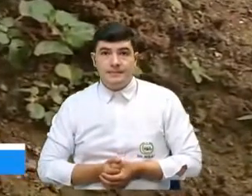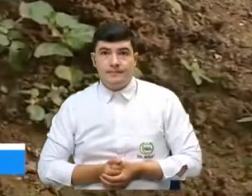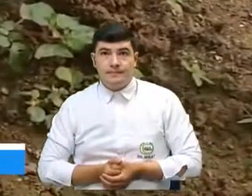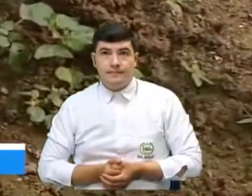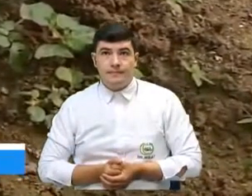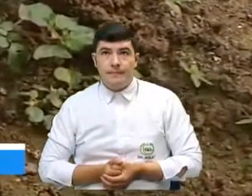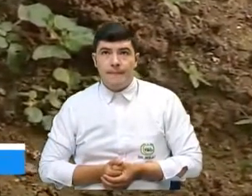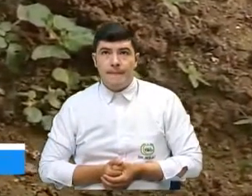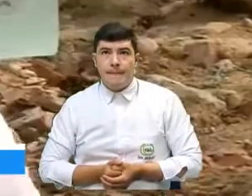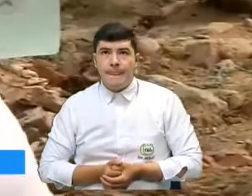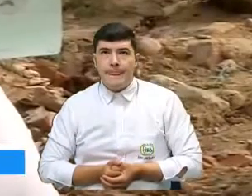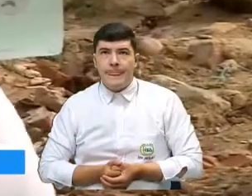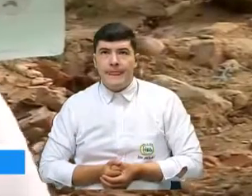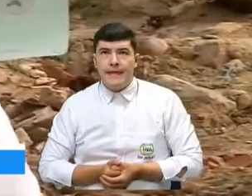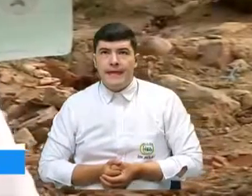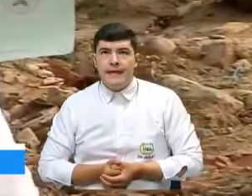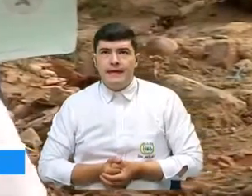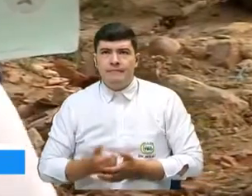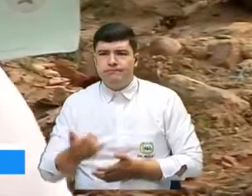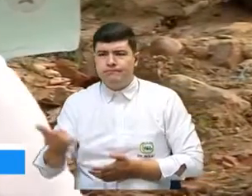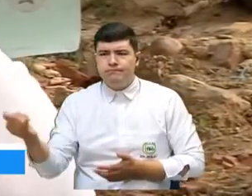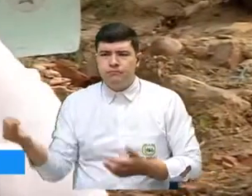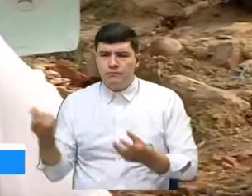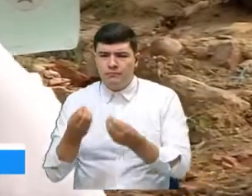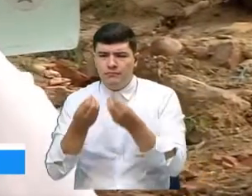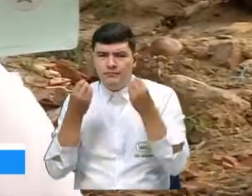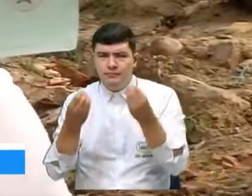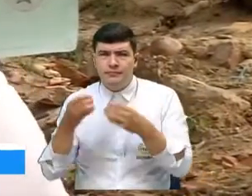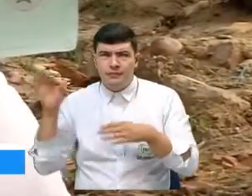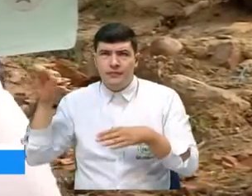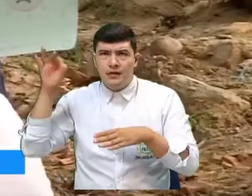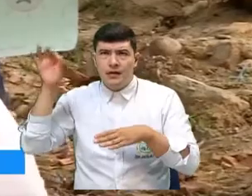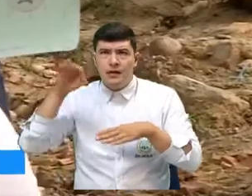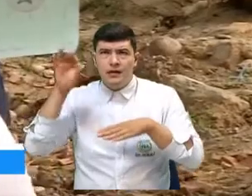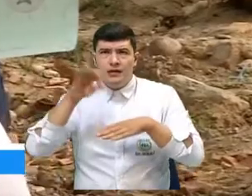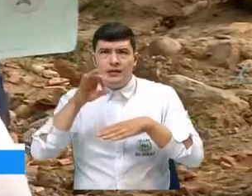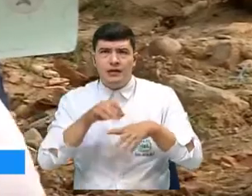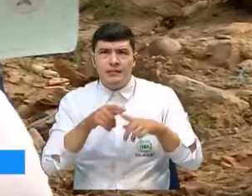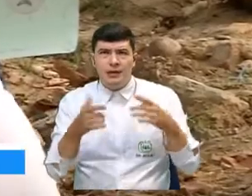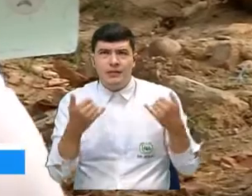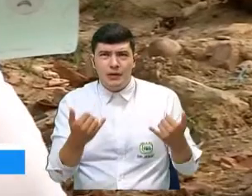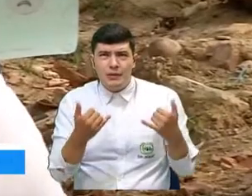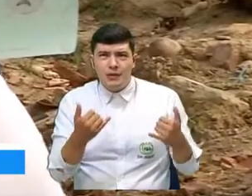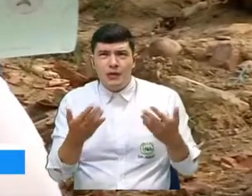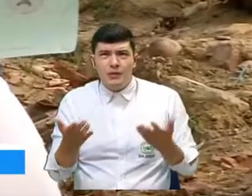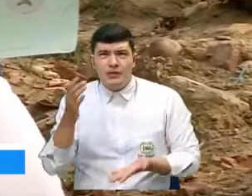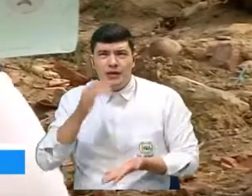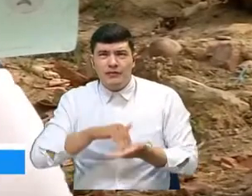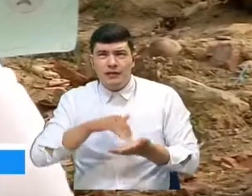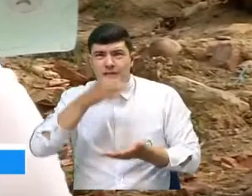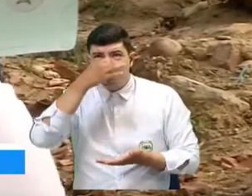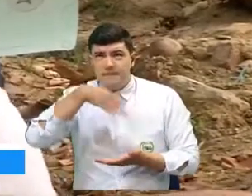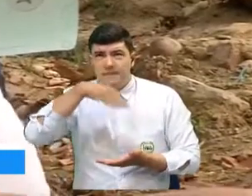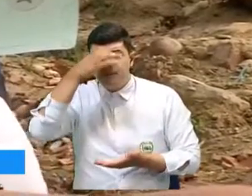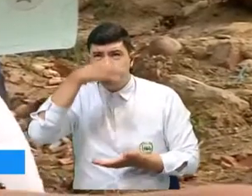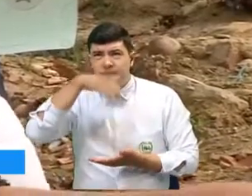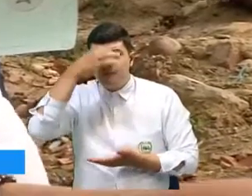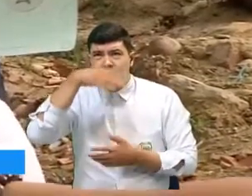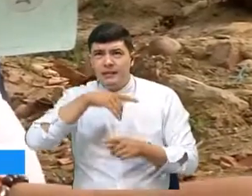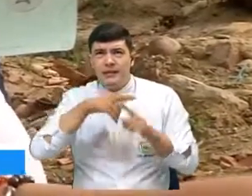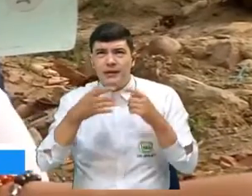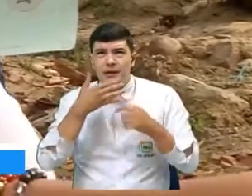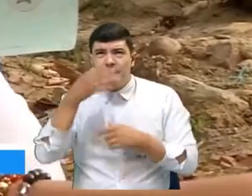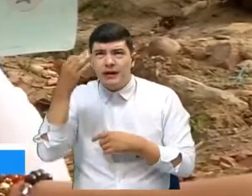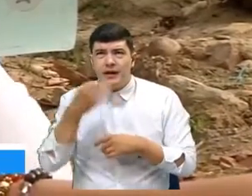heces en los sumideros hay un demasiado zancudo este día y alta como lo que está dando la gripa esa que está dando da esta nota pero